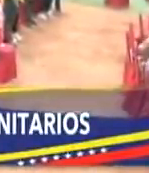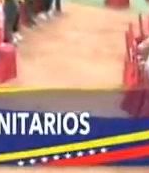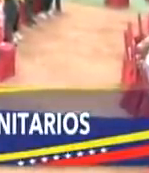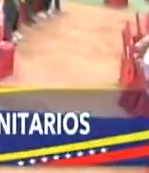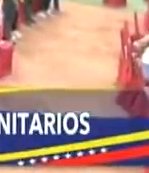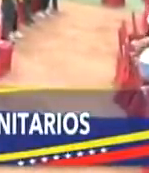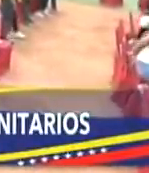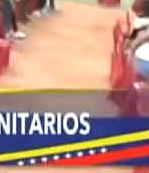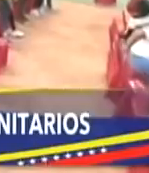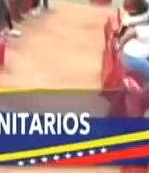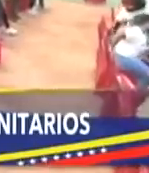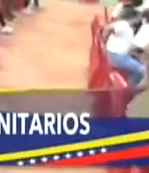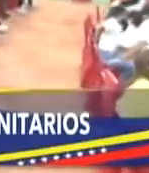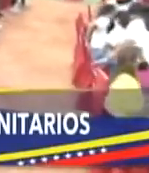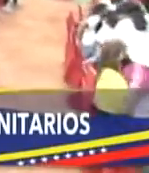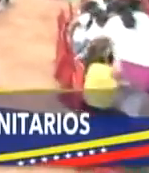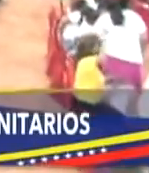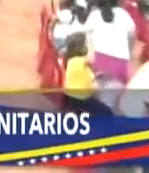Guaira. ¡La Guaira!